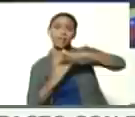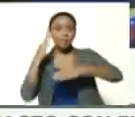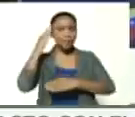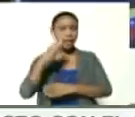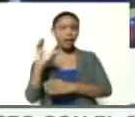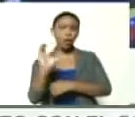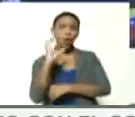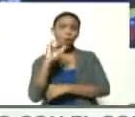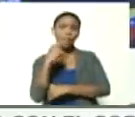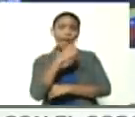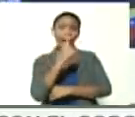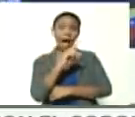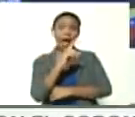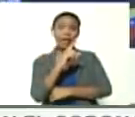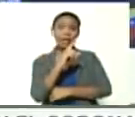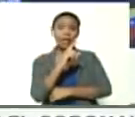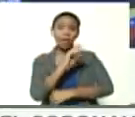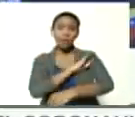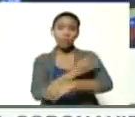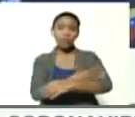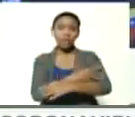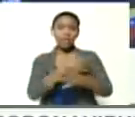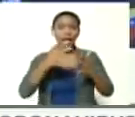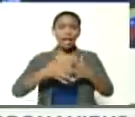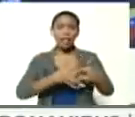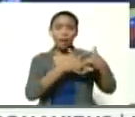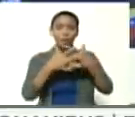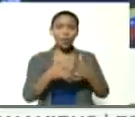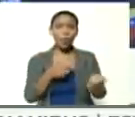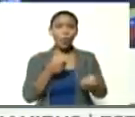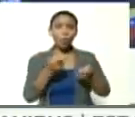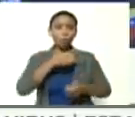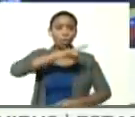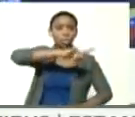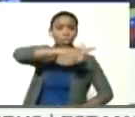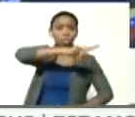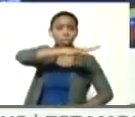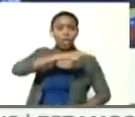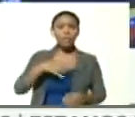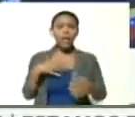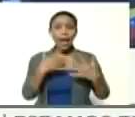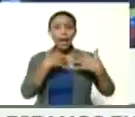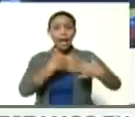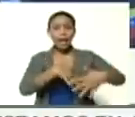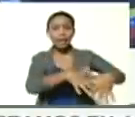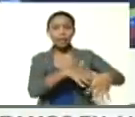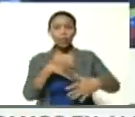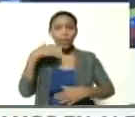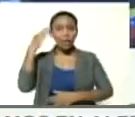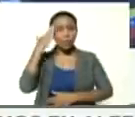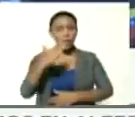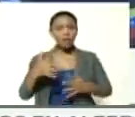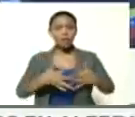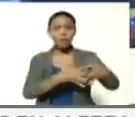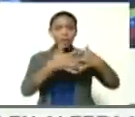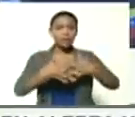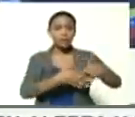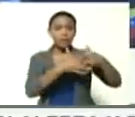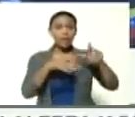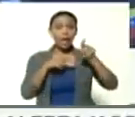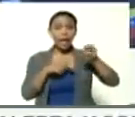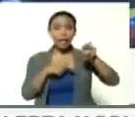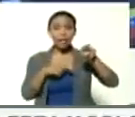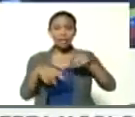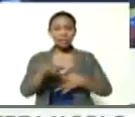que hay fuerzas estadounidenses y están bajo control del ejército estadounidense. Incluso aquello es